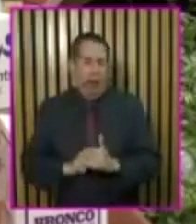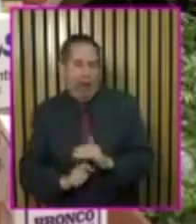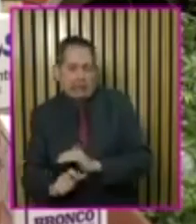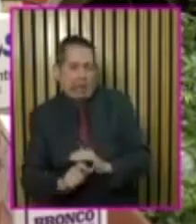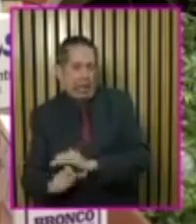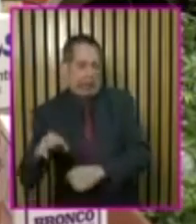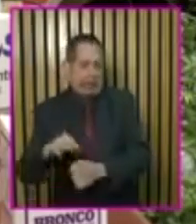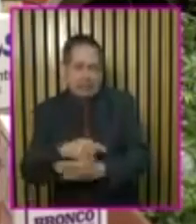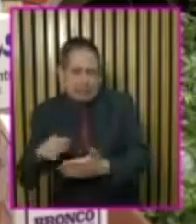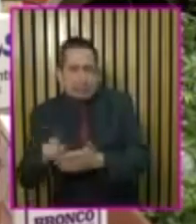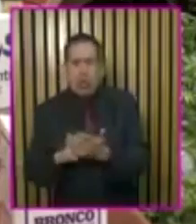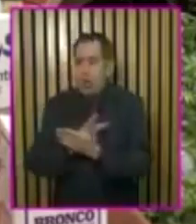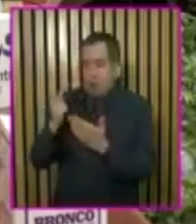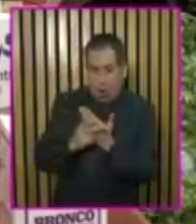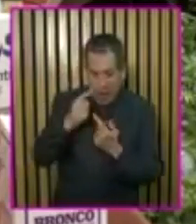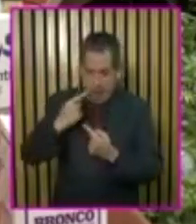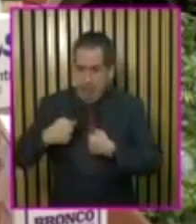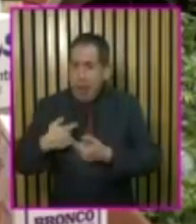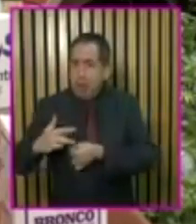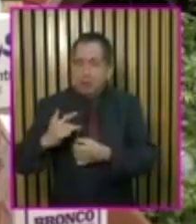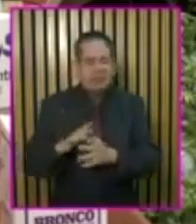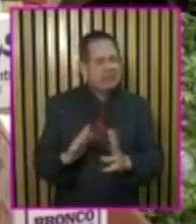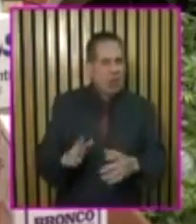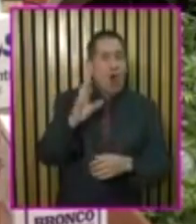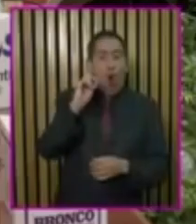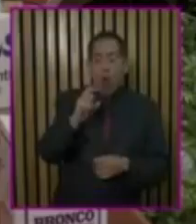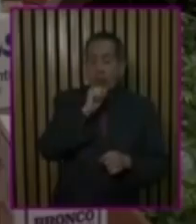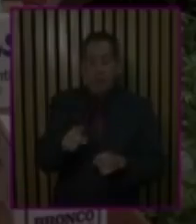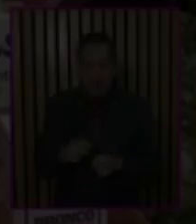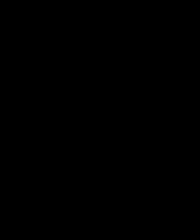paz y la confianza en una institución como la que preside lorenzo córdova notimex